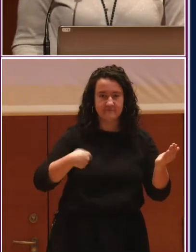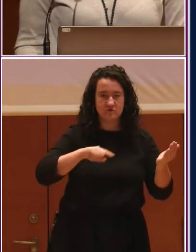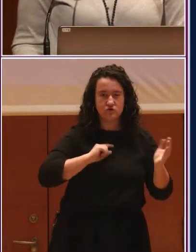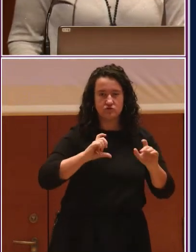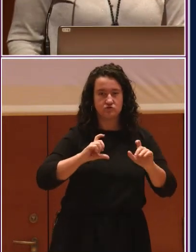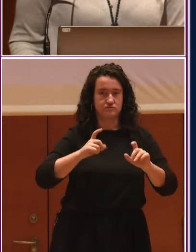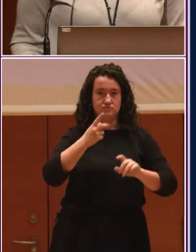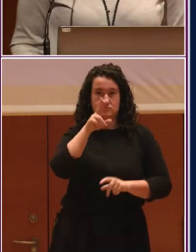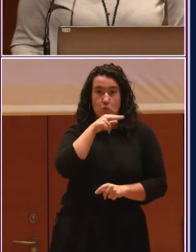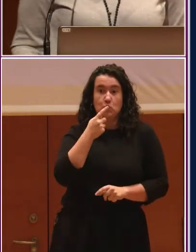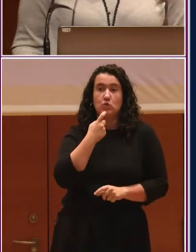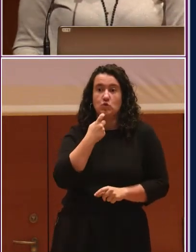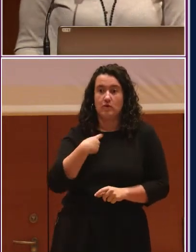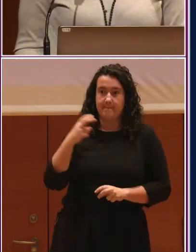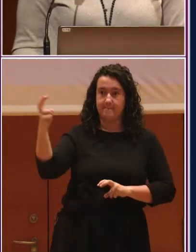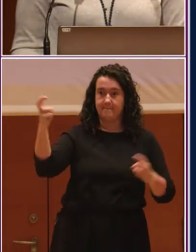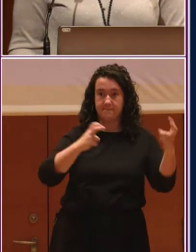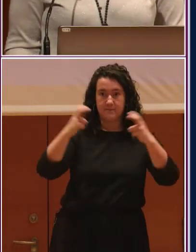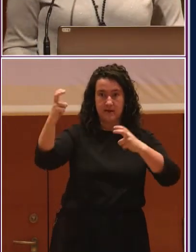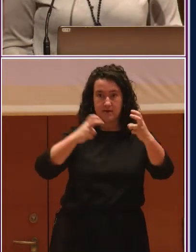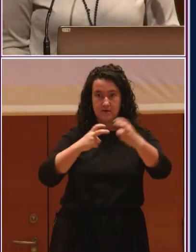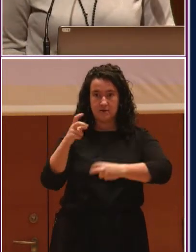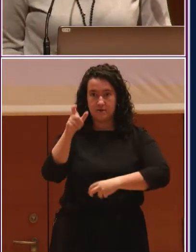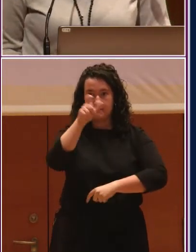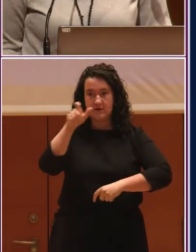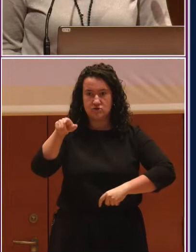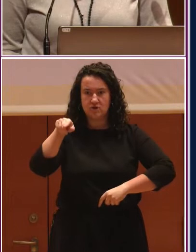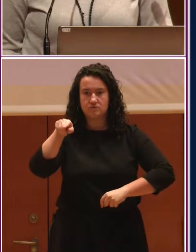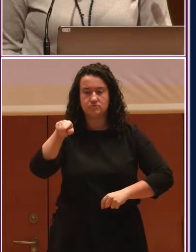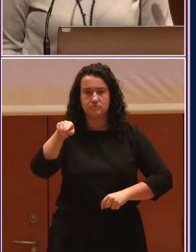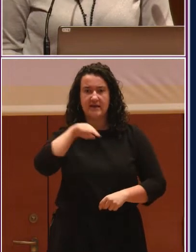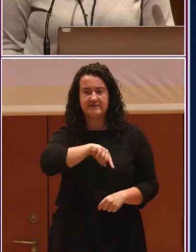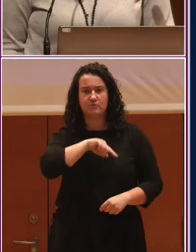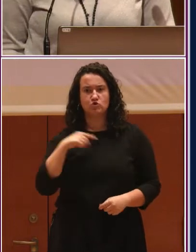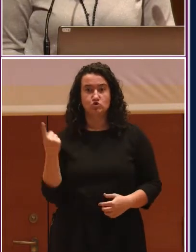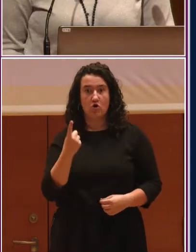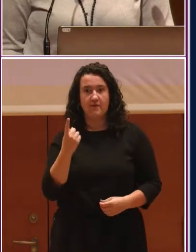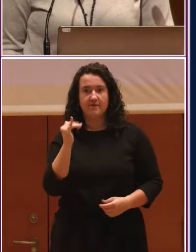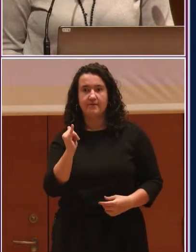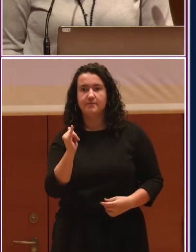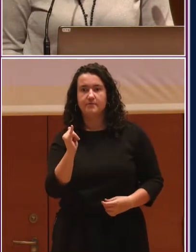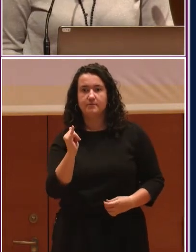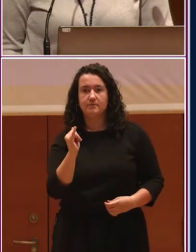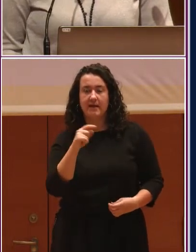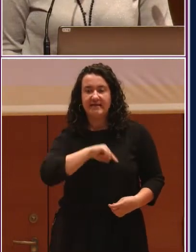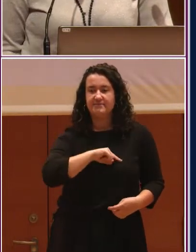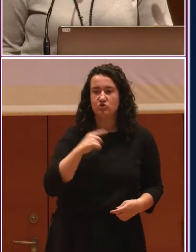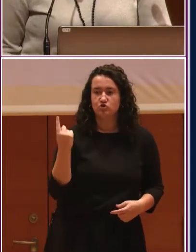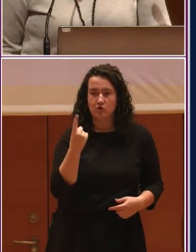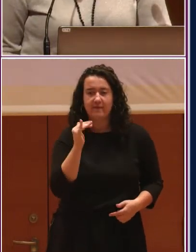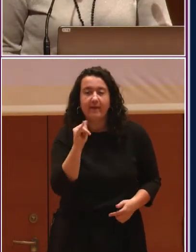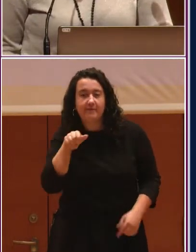soledad he dicho porque es algo que vemos en nuestra sociedad y entre las